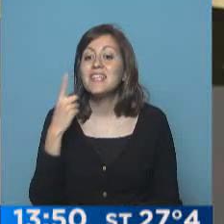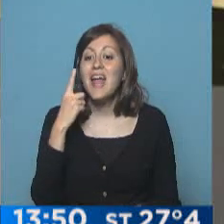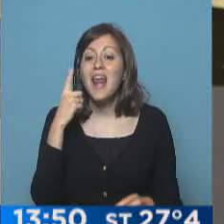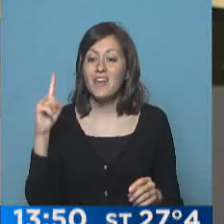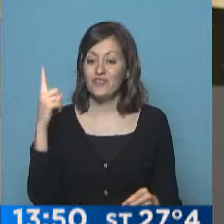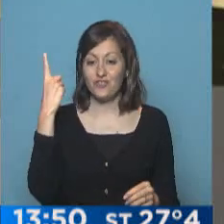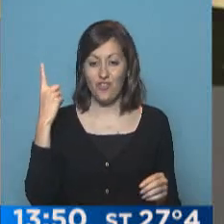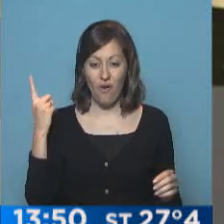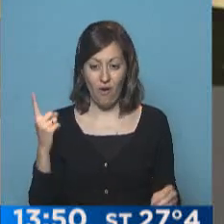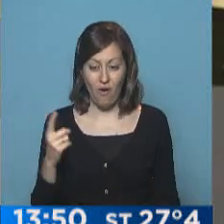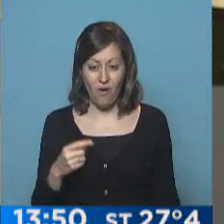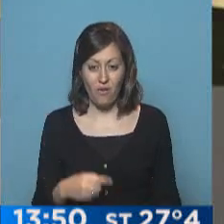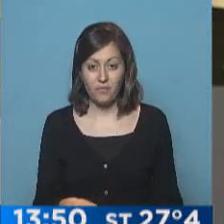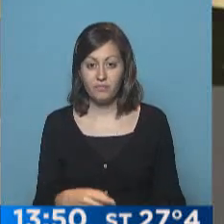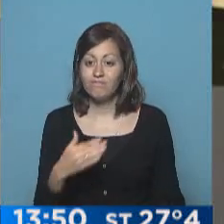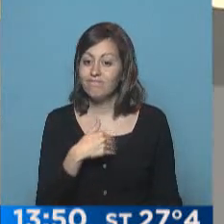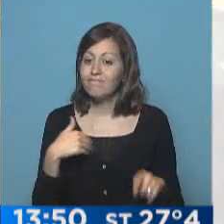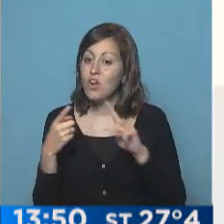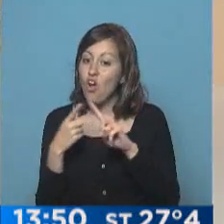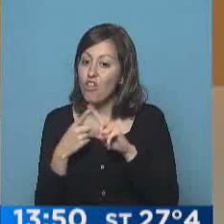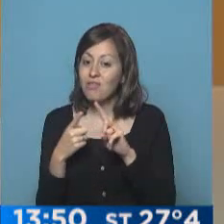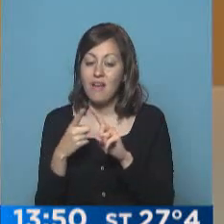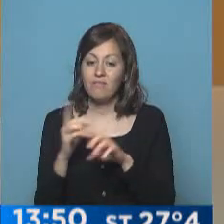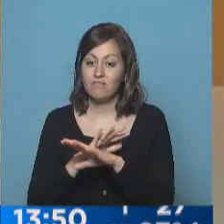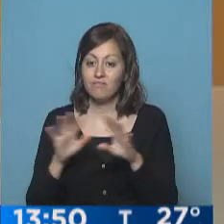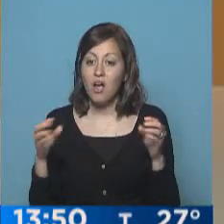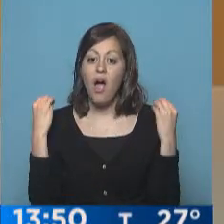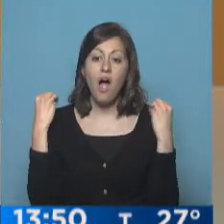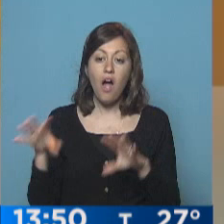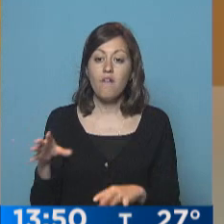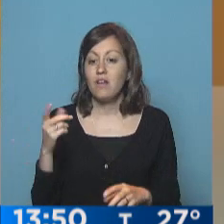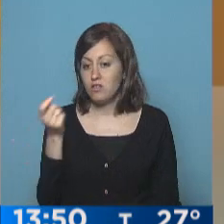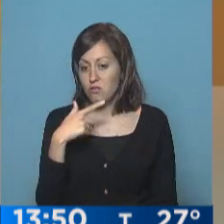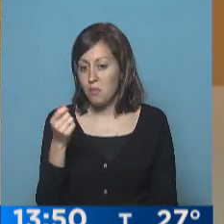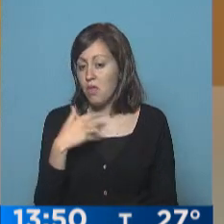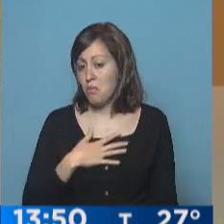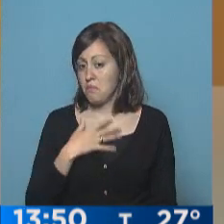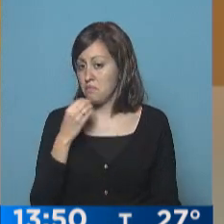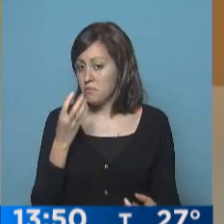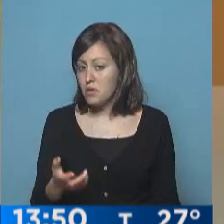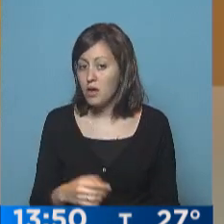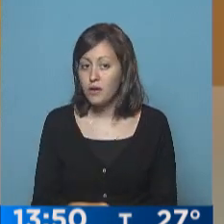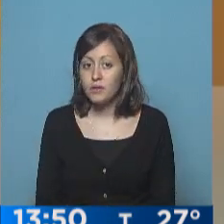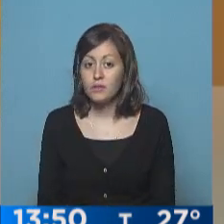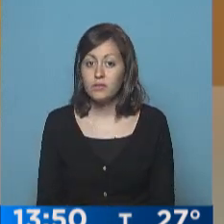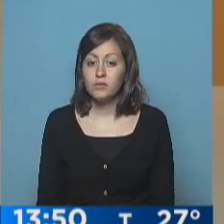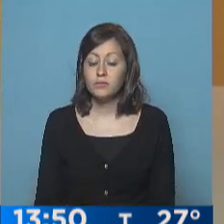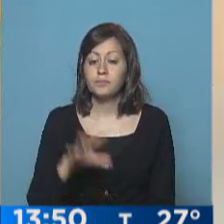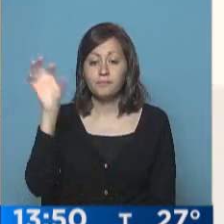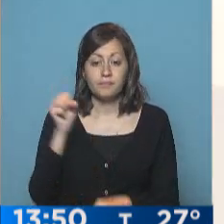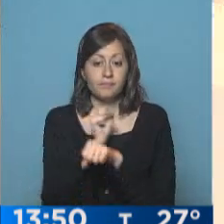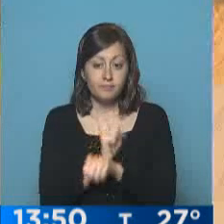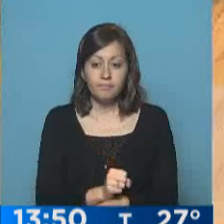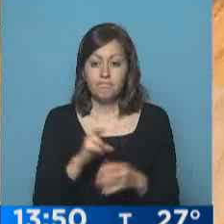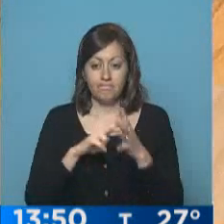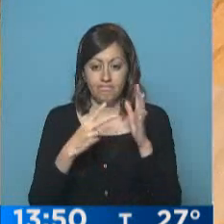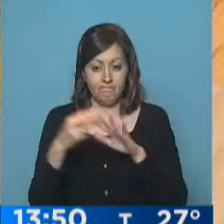perdió contacto como se sentía bien abandonó los medicamentos fue detenido por disturbios en la vía pública y